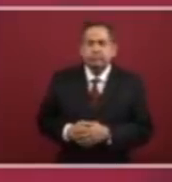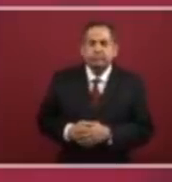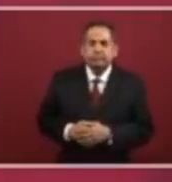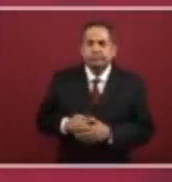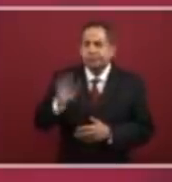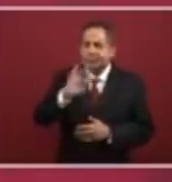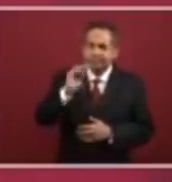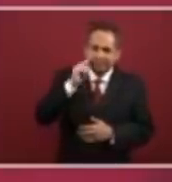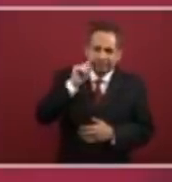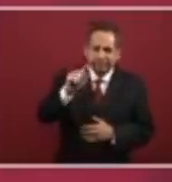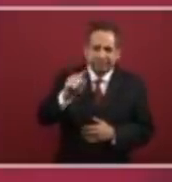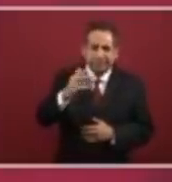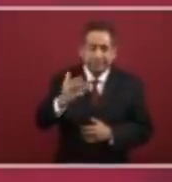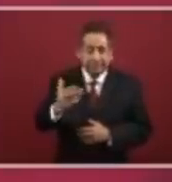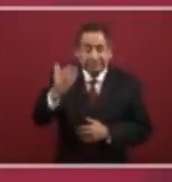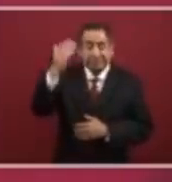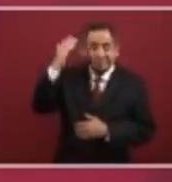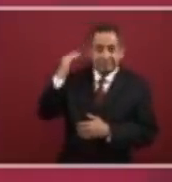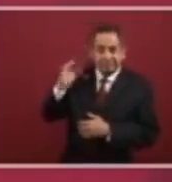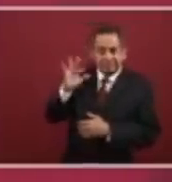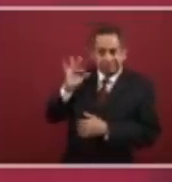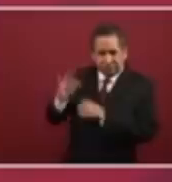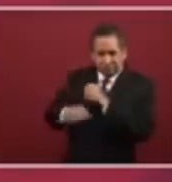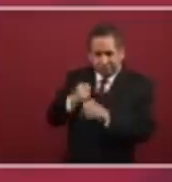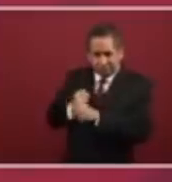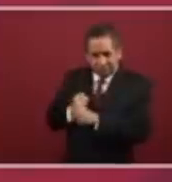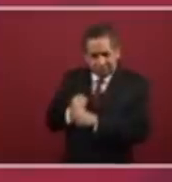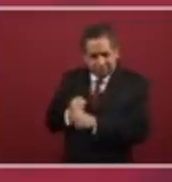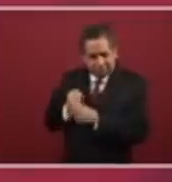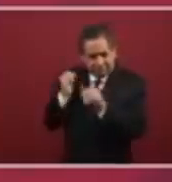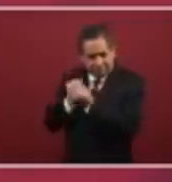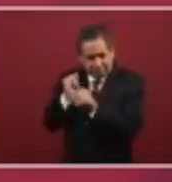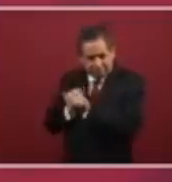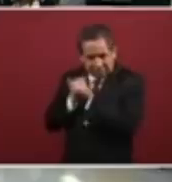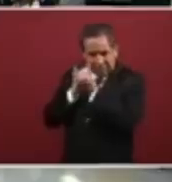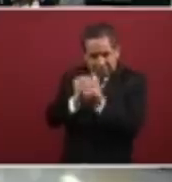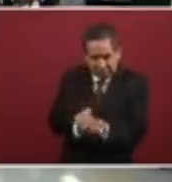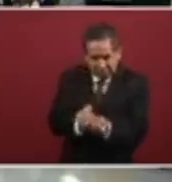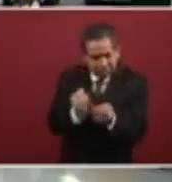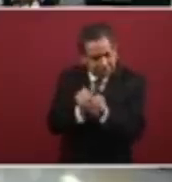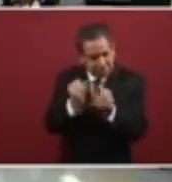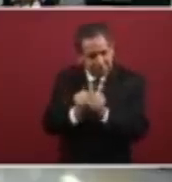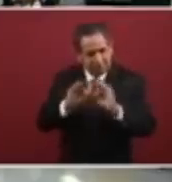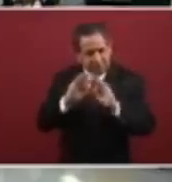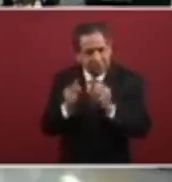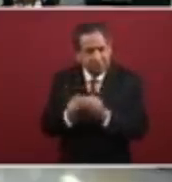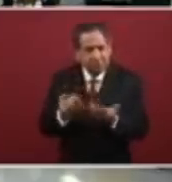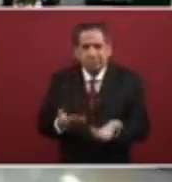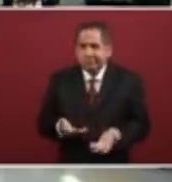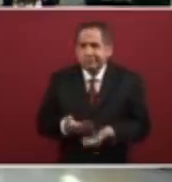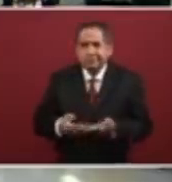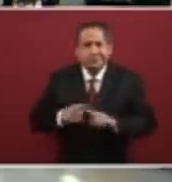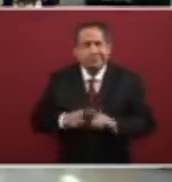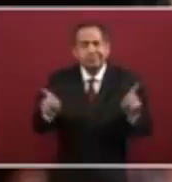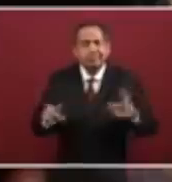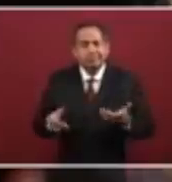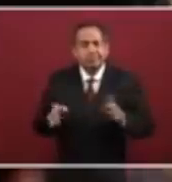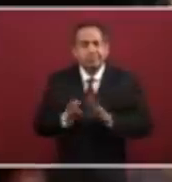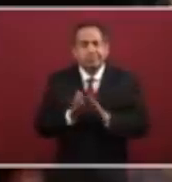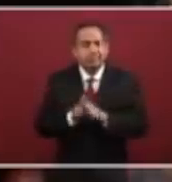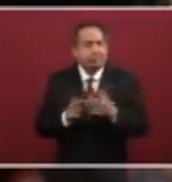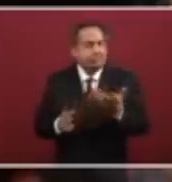que la forma en que se hacía hace 40 años, no es asumir que ahora se pretenda, pues digamos, echar